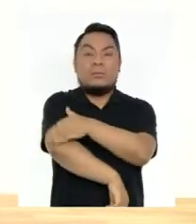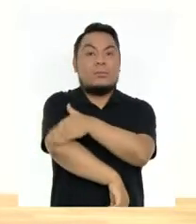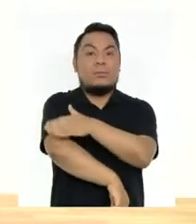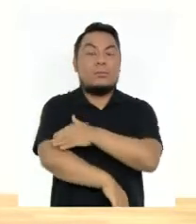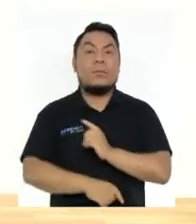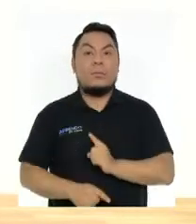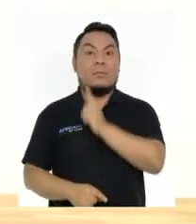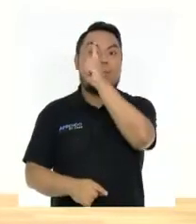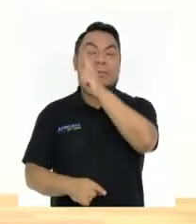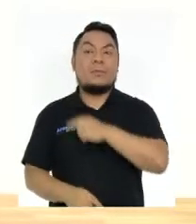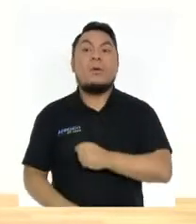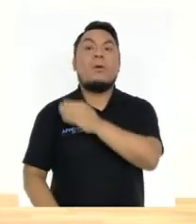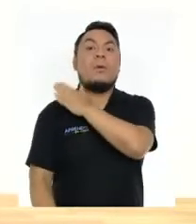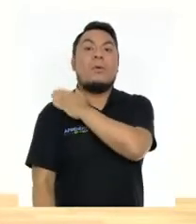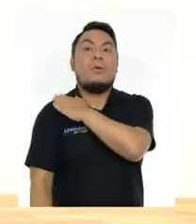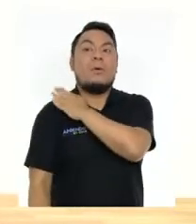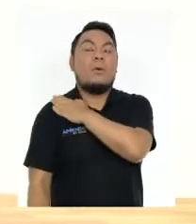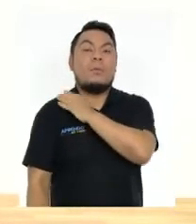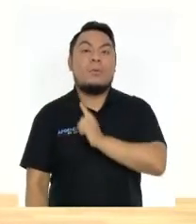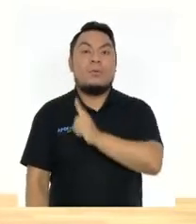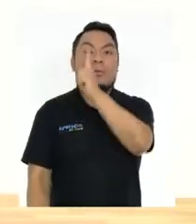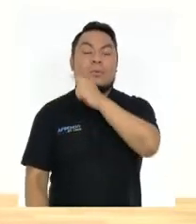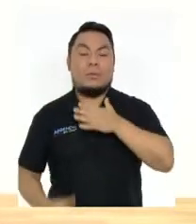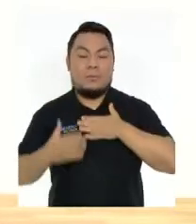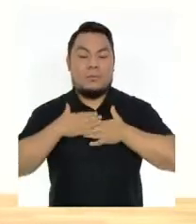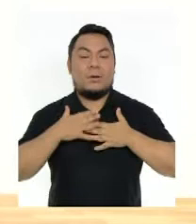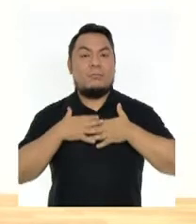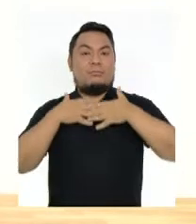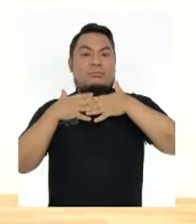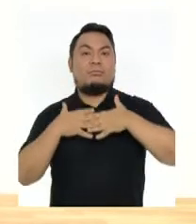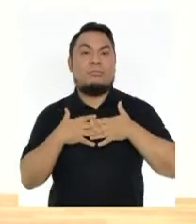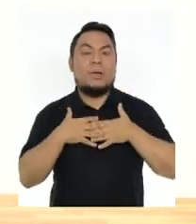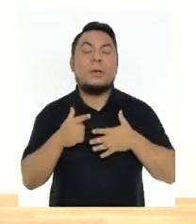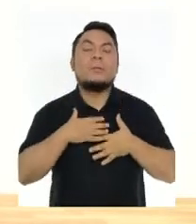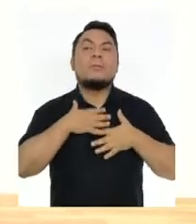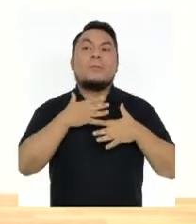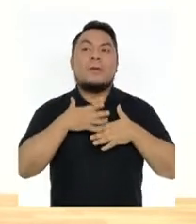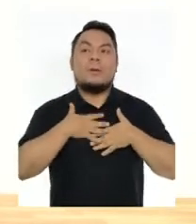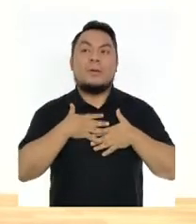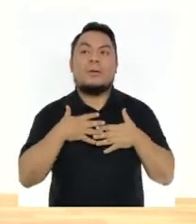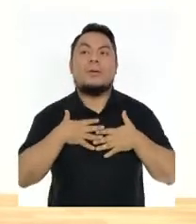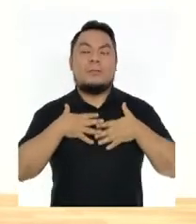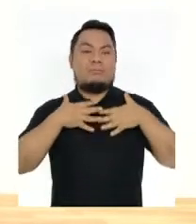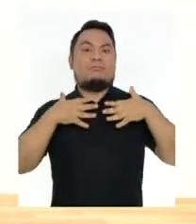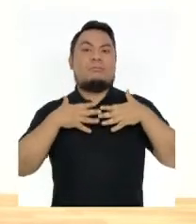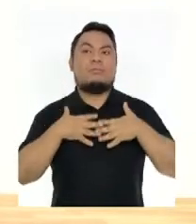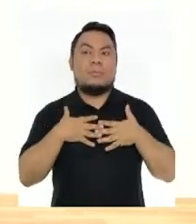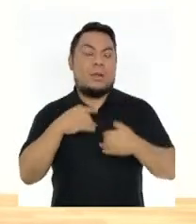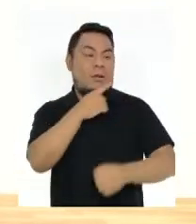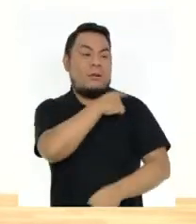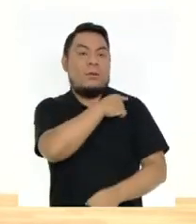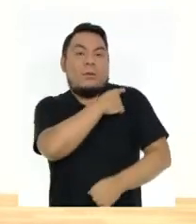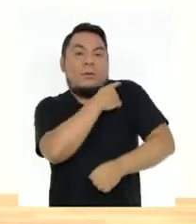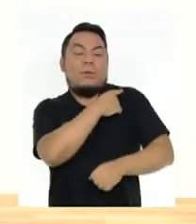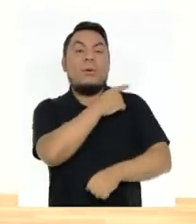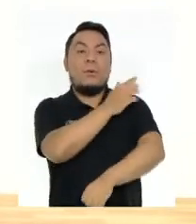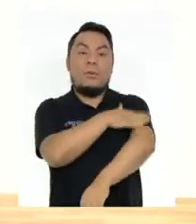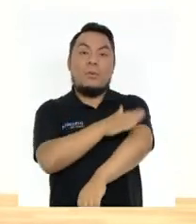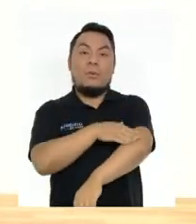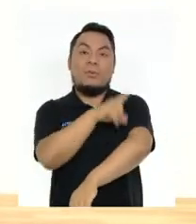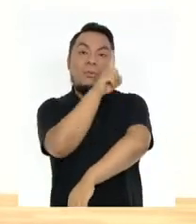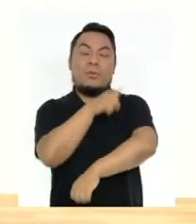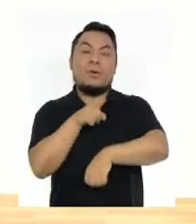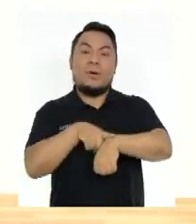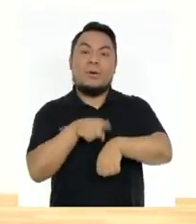grande, hombro, ahora el pecho, inhala, eso es, pecho grande, hombro, codo,